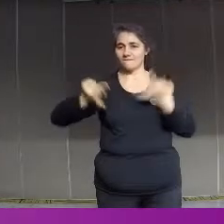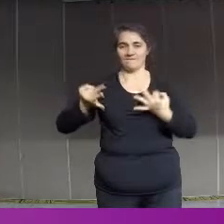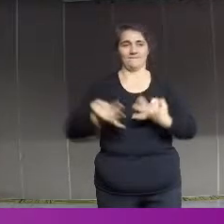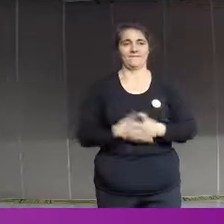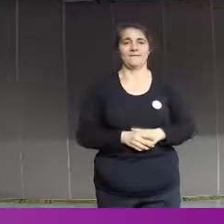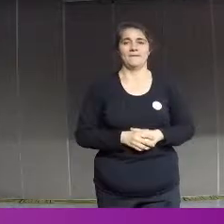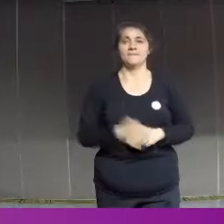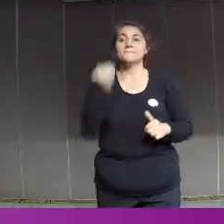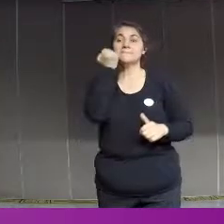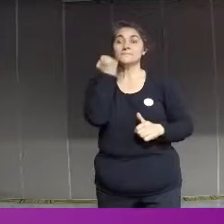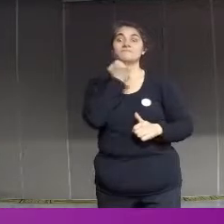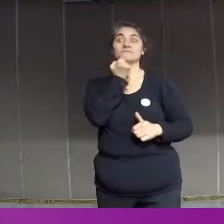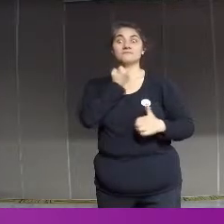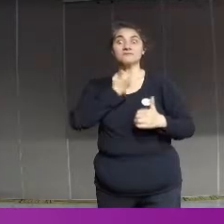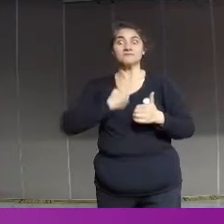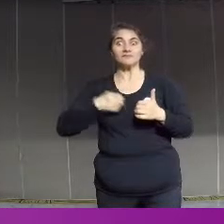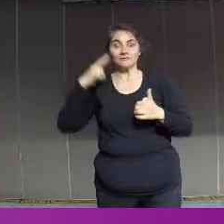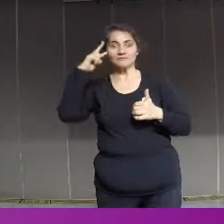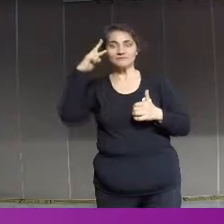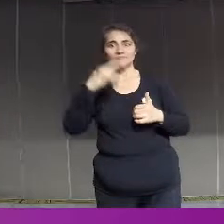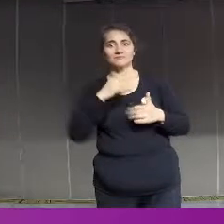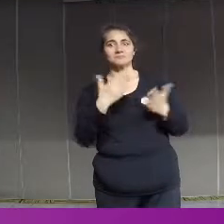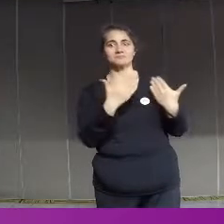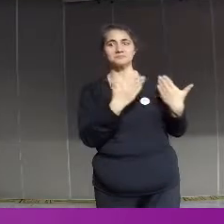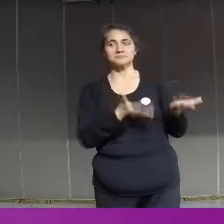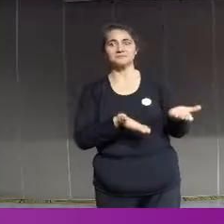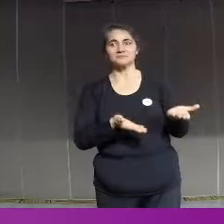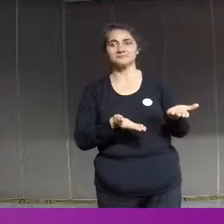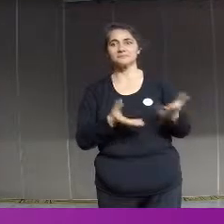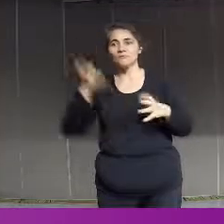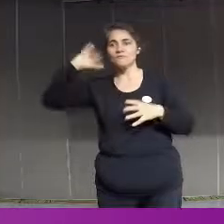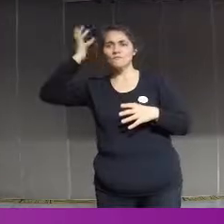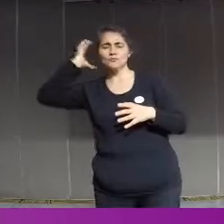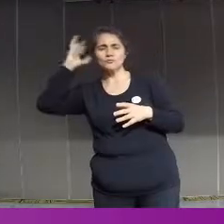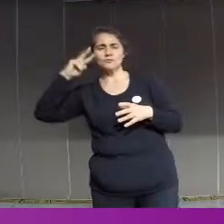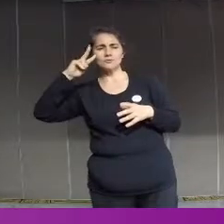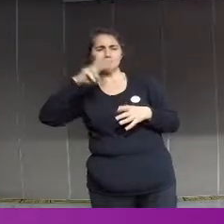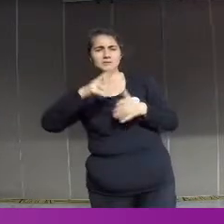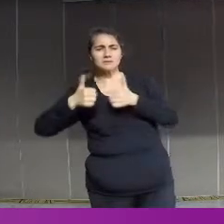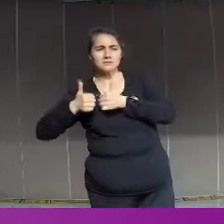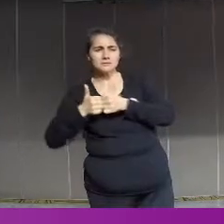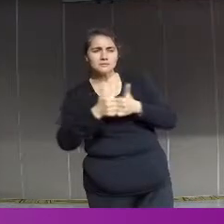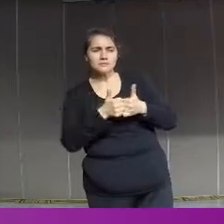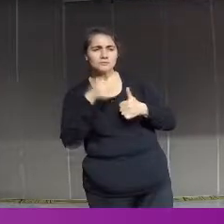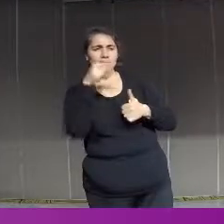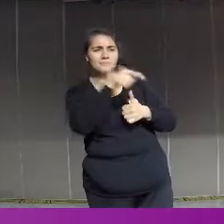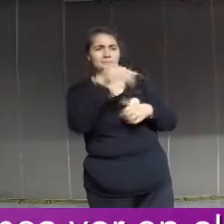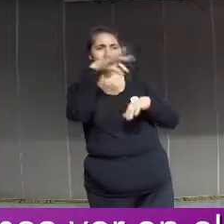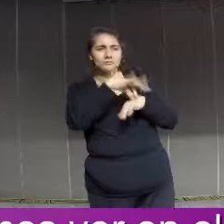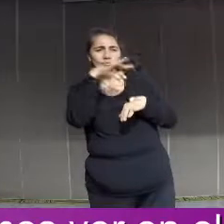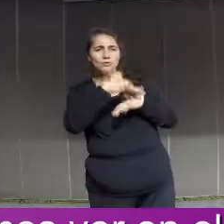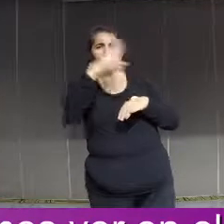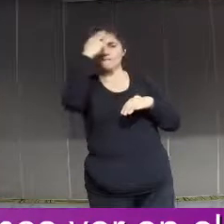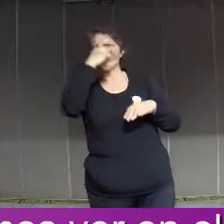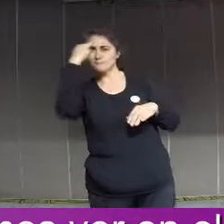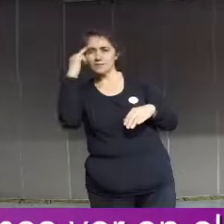estudio de videodeglución. Cuando los fonoaudiólogos presencian los estudios, muchas veces le dice al técnico, al médico, a quien